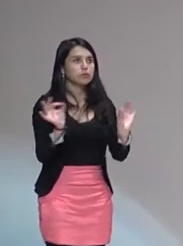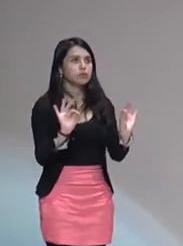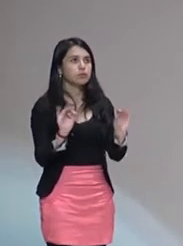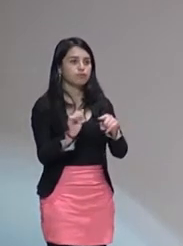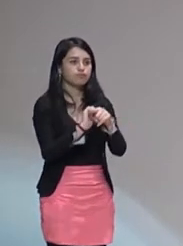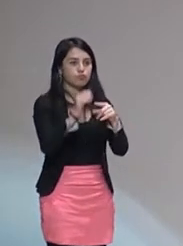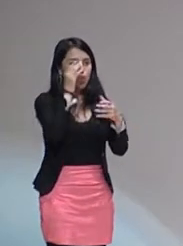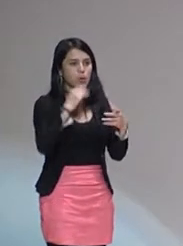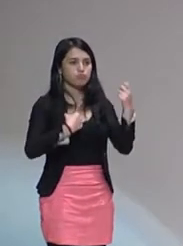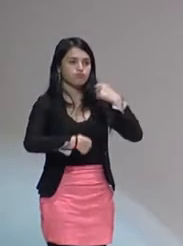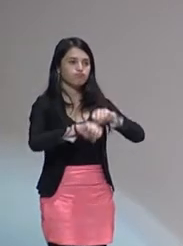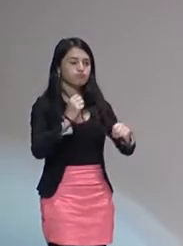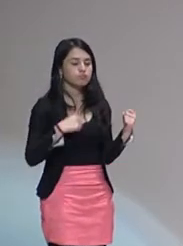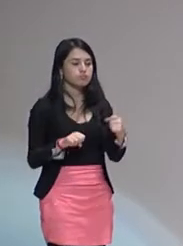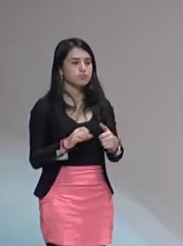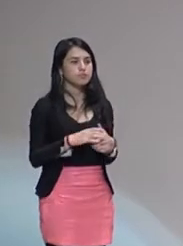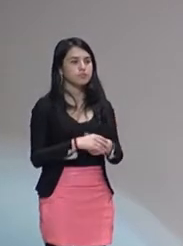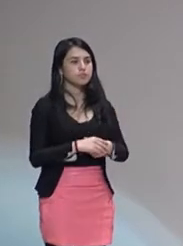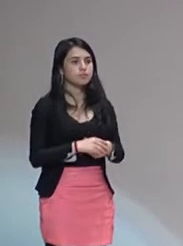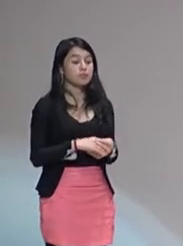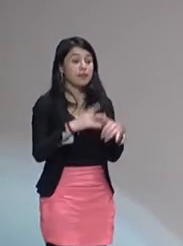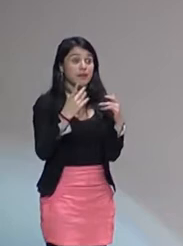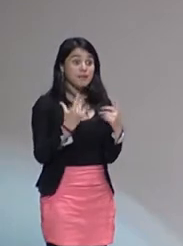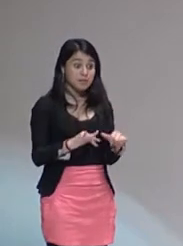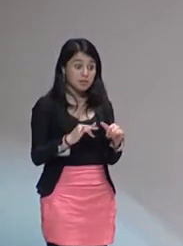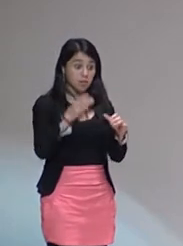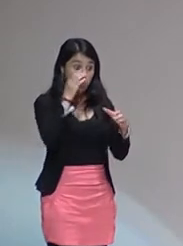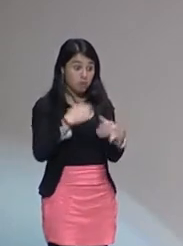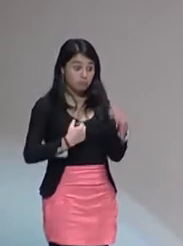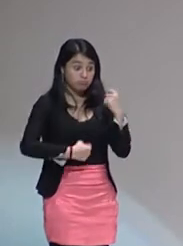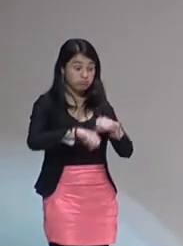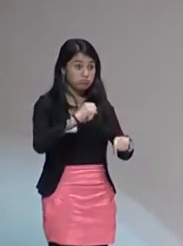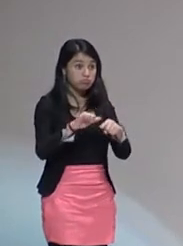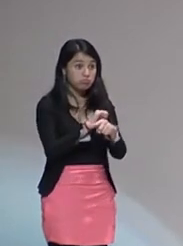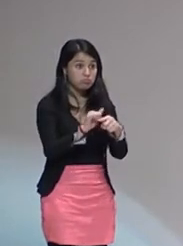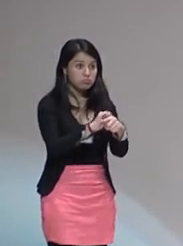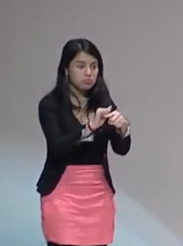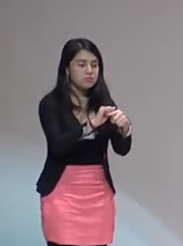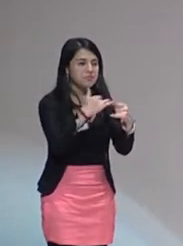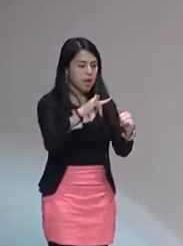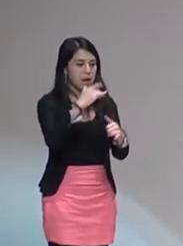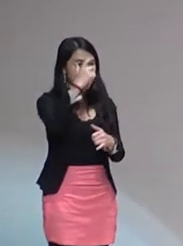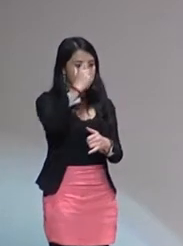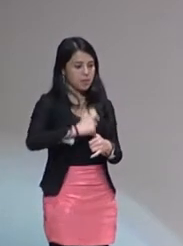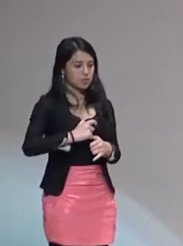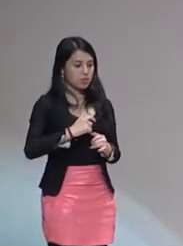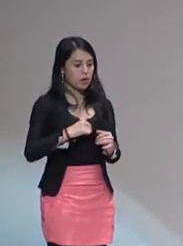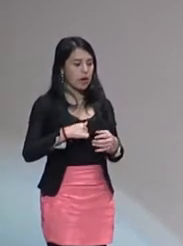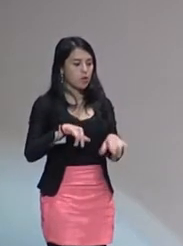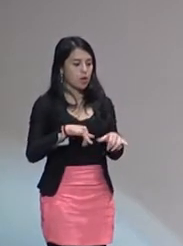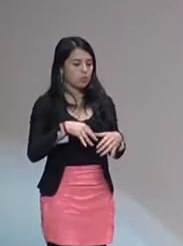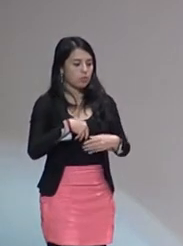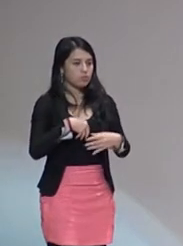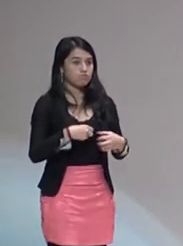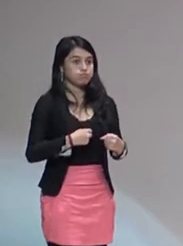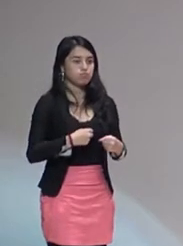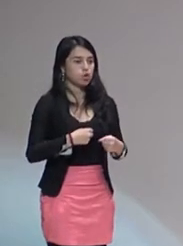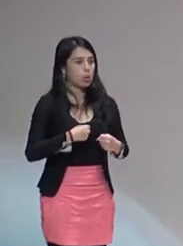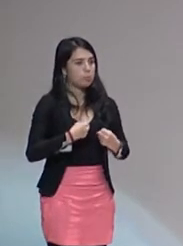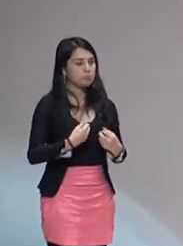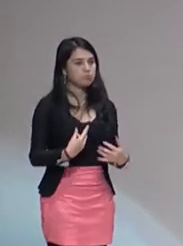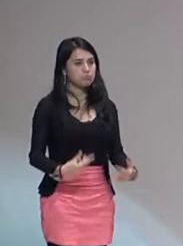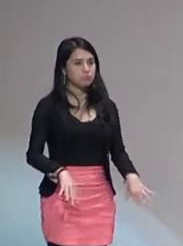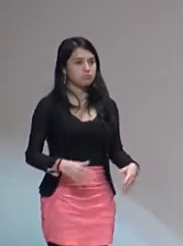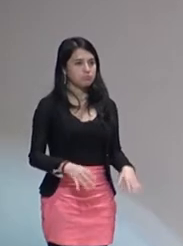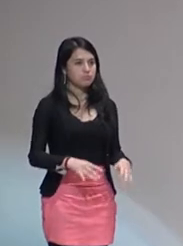ejercicios corporales. Con estos ejercicios corporales, el sujeto se desarma. La persona llega de